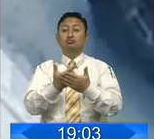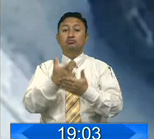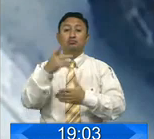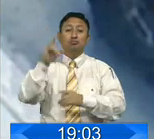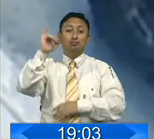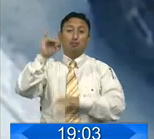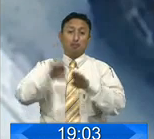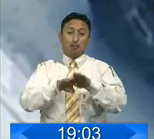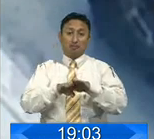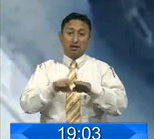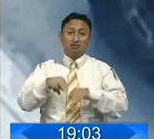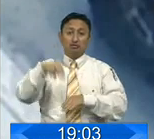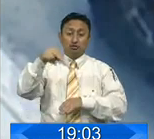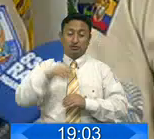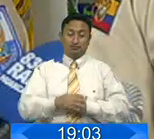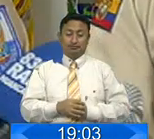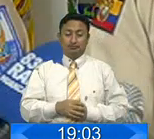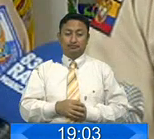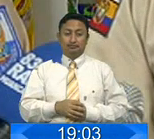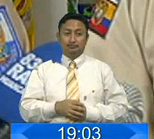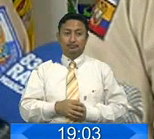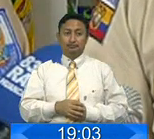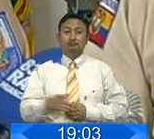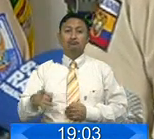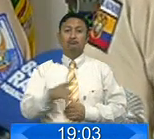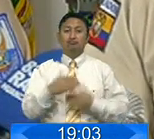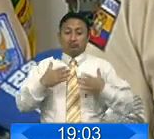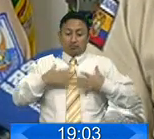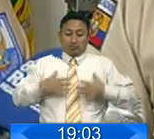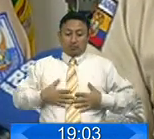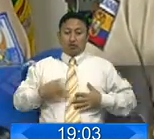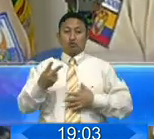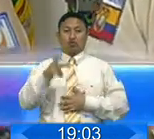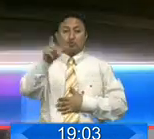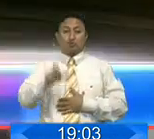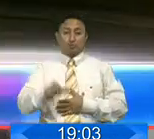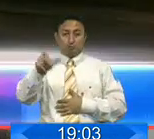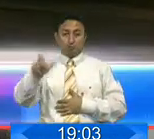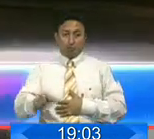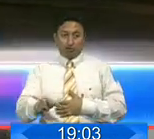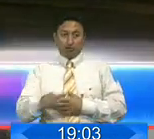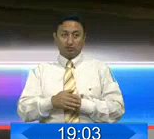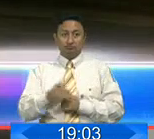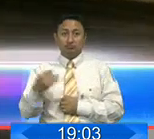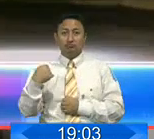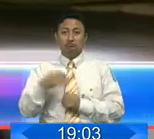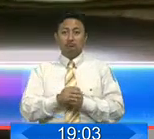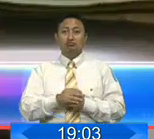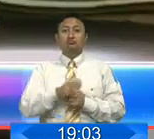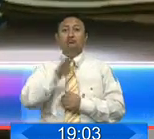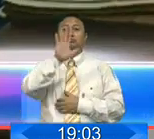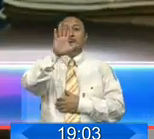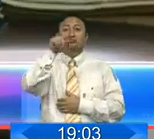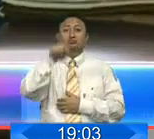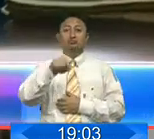Ibarra, en el norte del país. El registro corporal a los dos ciudadanos se encontró la cantidad de